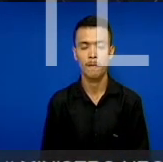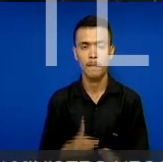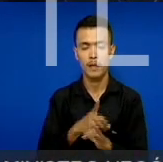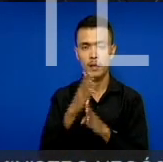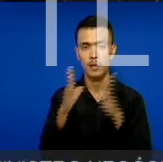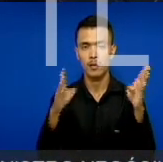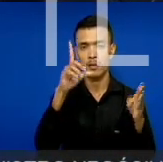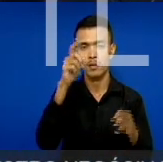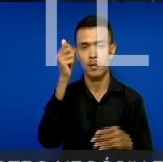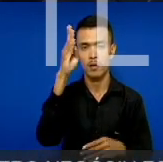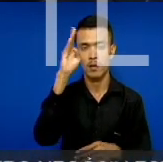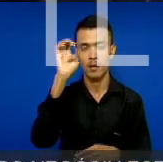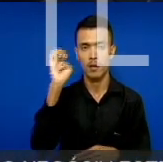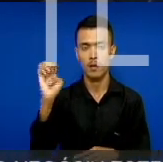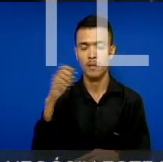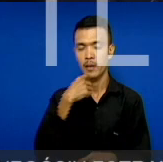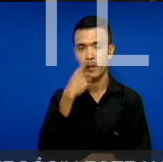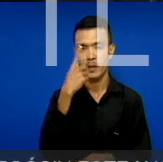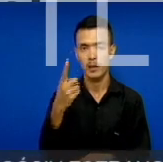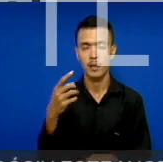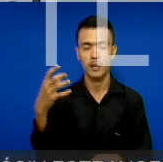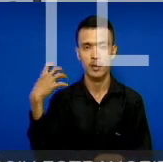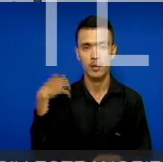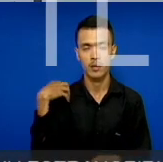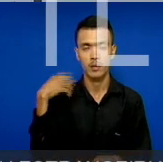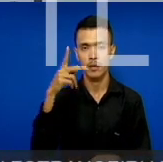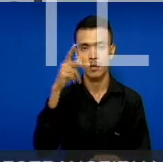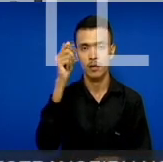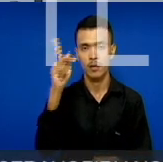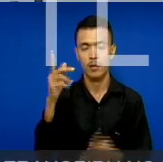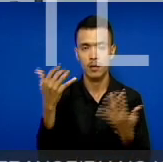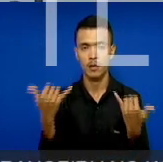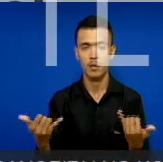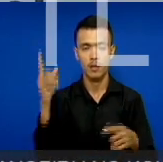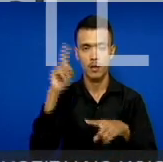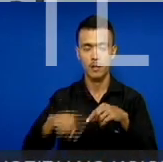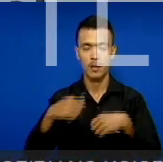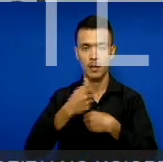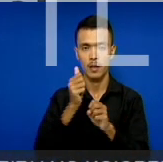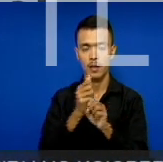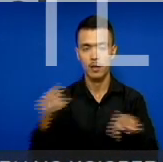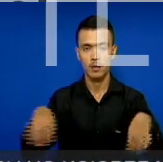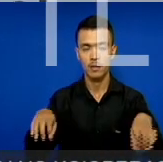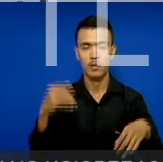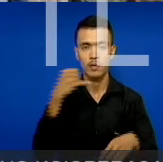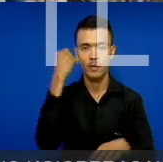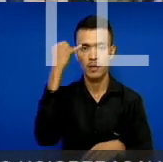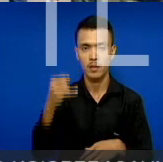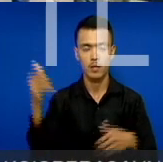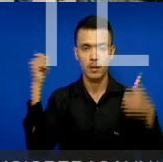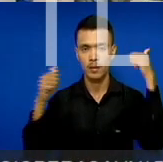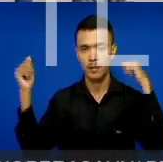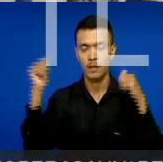Diretor Labe Christopher Henry Samson Haktuir, Institución Anticorrupción, to agora la bela halo función investigación, no atividad de jamutu